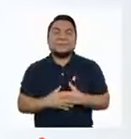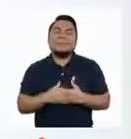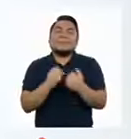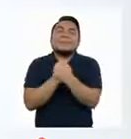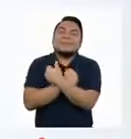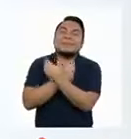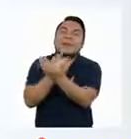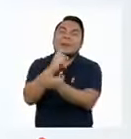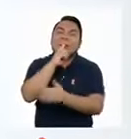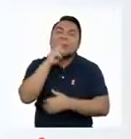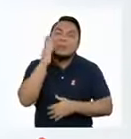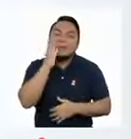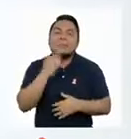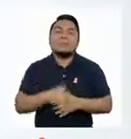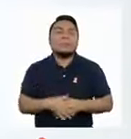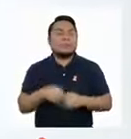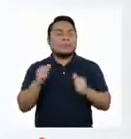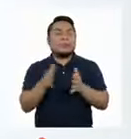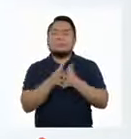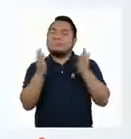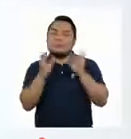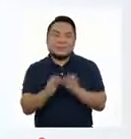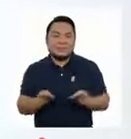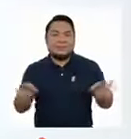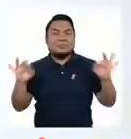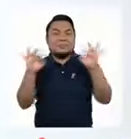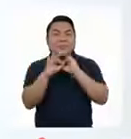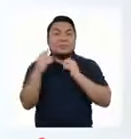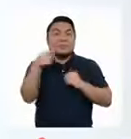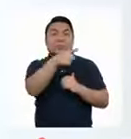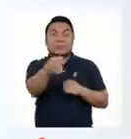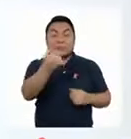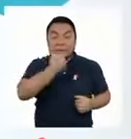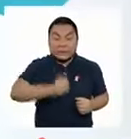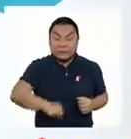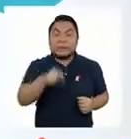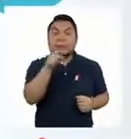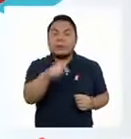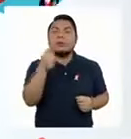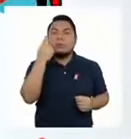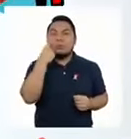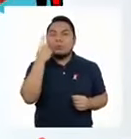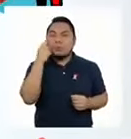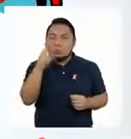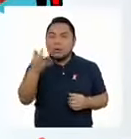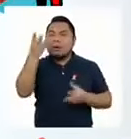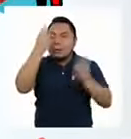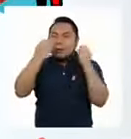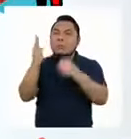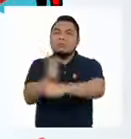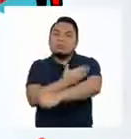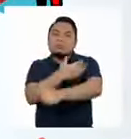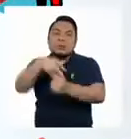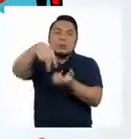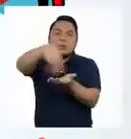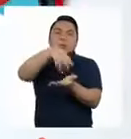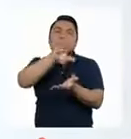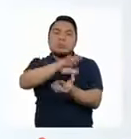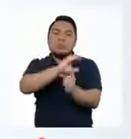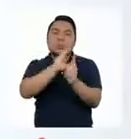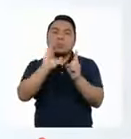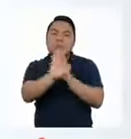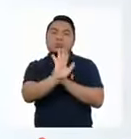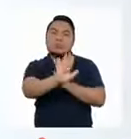Queridos papis y mamis, es muy importante que sus hijas e hijos conozcan la música y la danza de las comunidades del